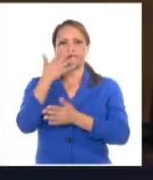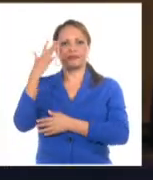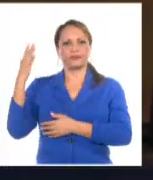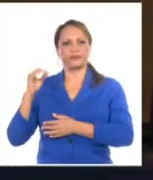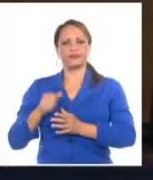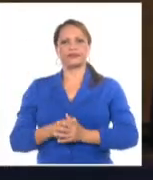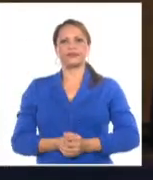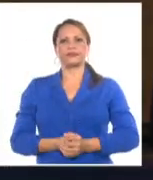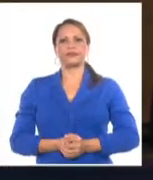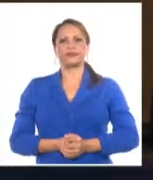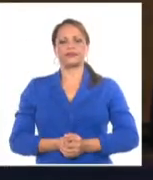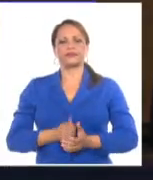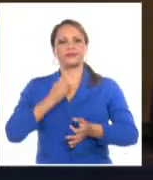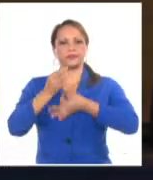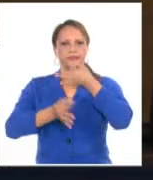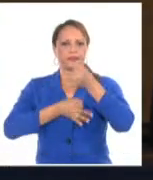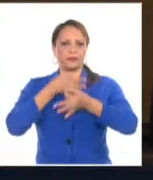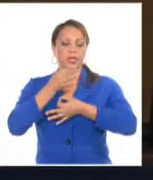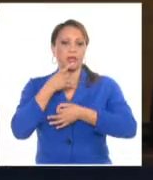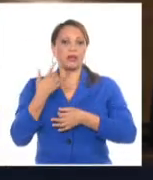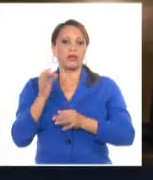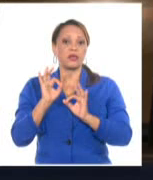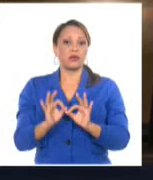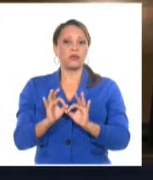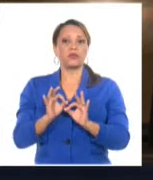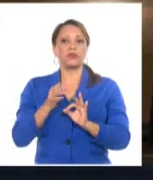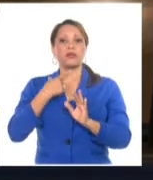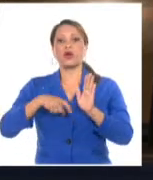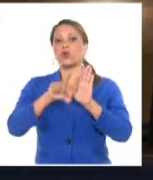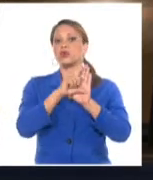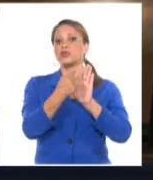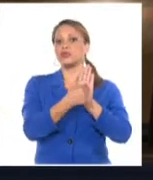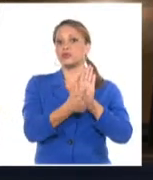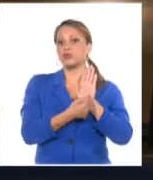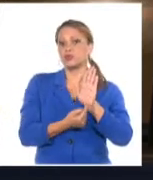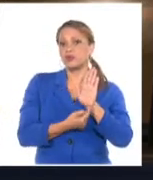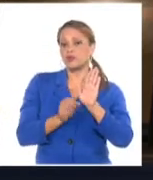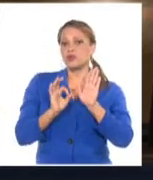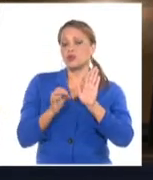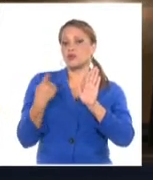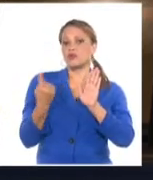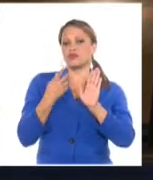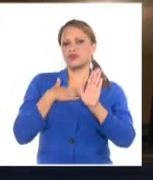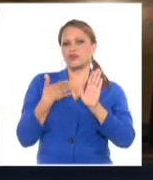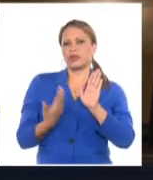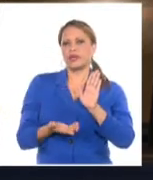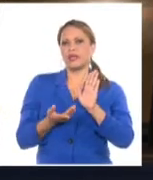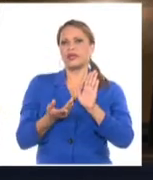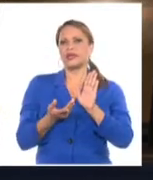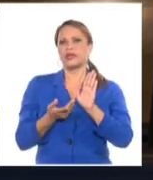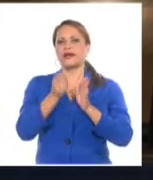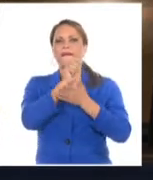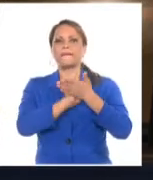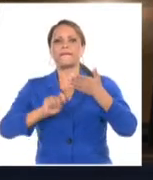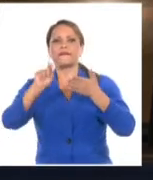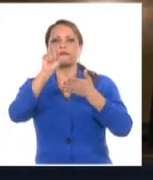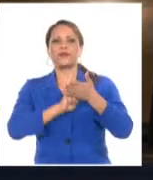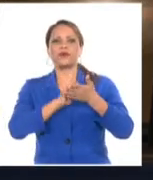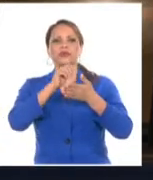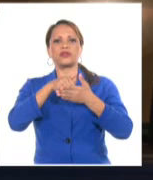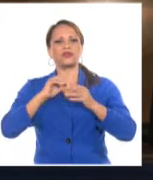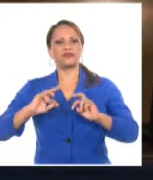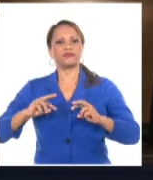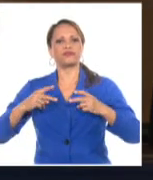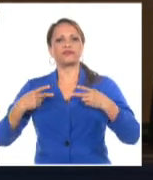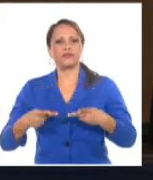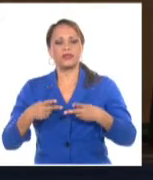Y además, como corresponde por mandato constitucional, nosotros someteremos a la ratificación